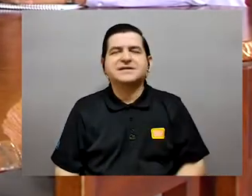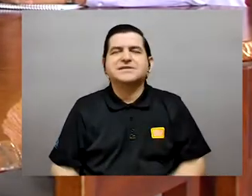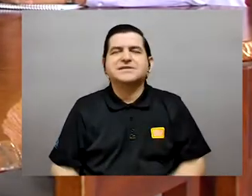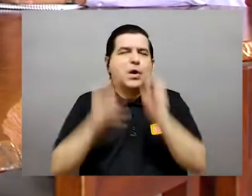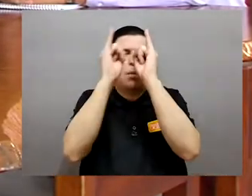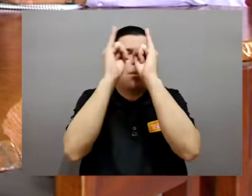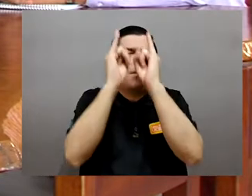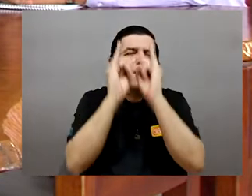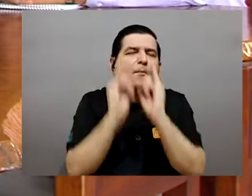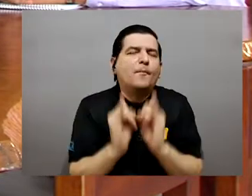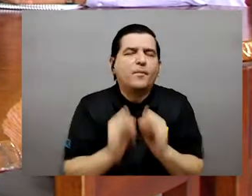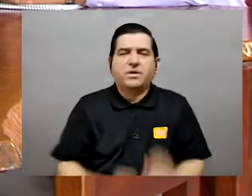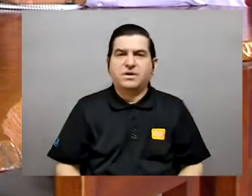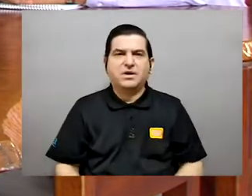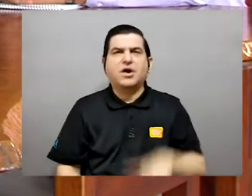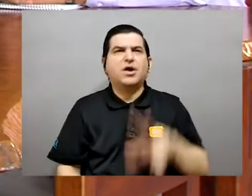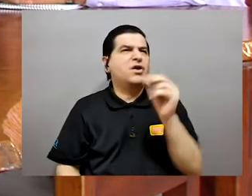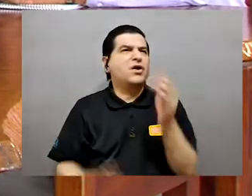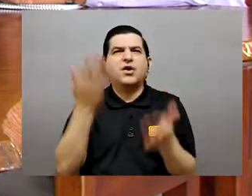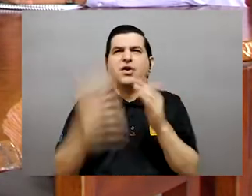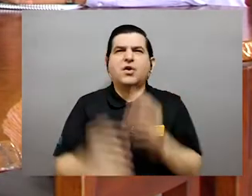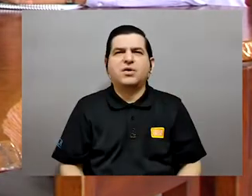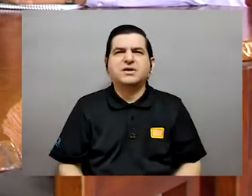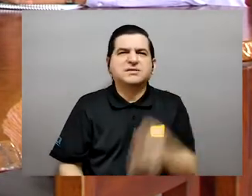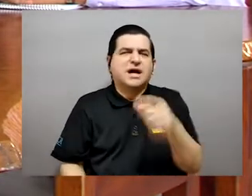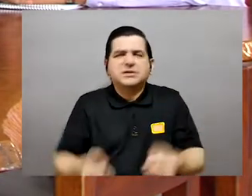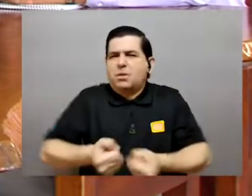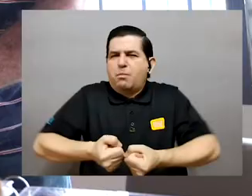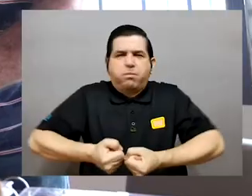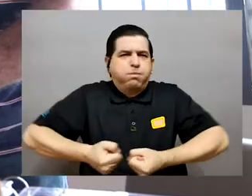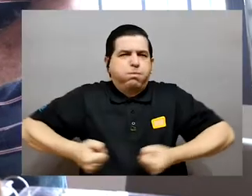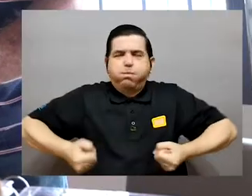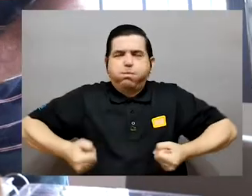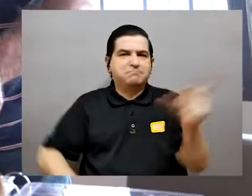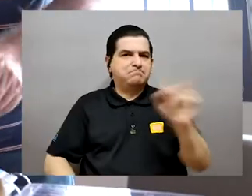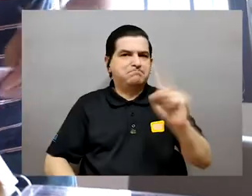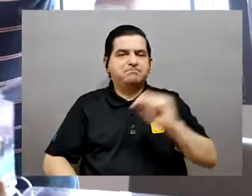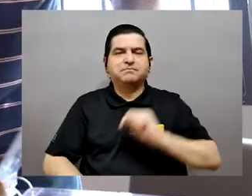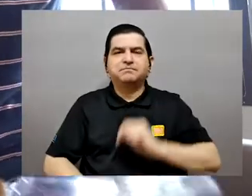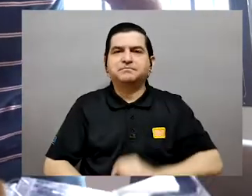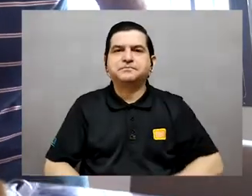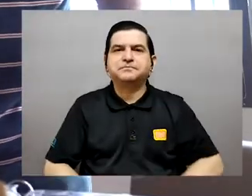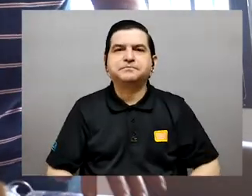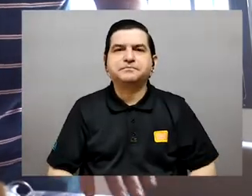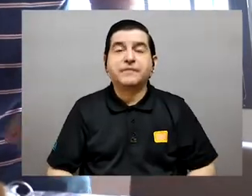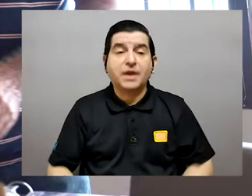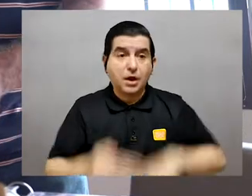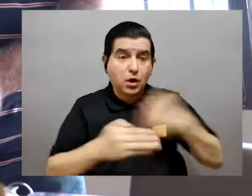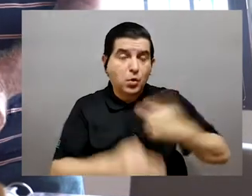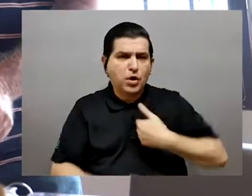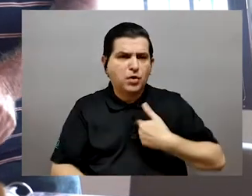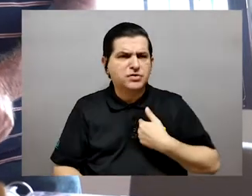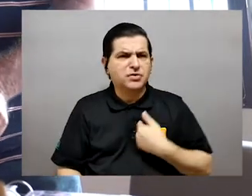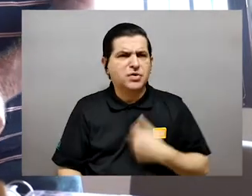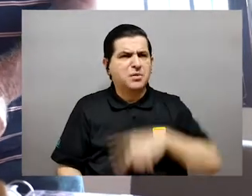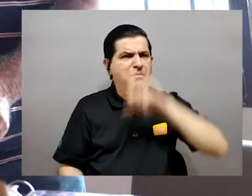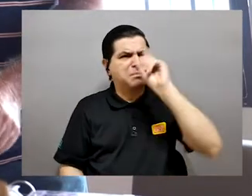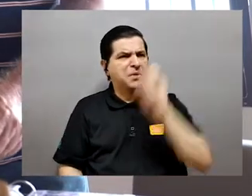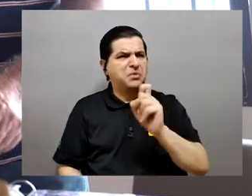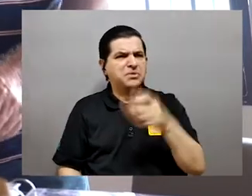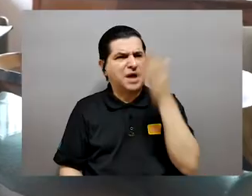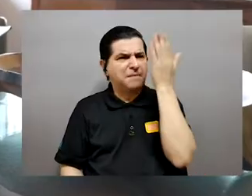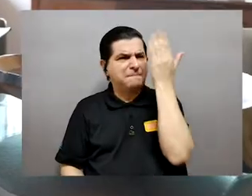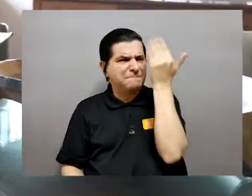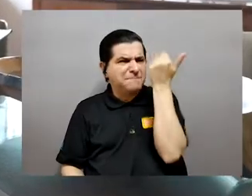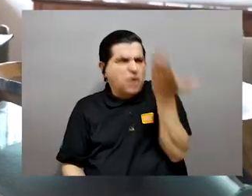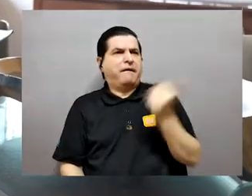no es que son embarazadas, es que ya fueron mamás. Y al ser madre, ya el físico cambia. Uh-huh. Inclusive